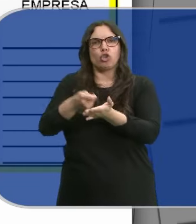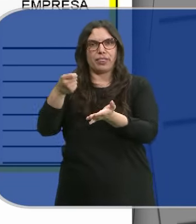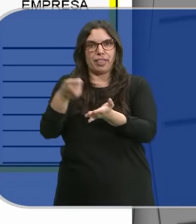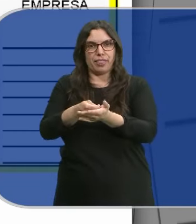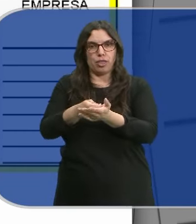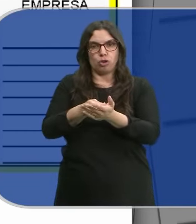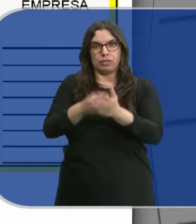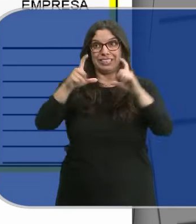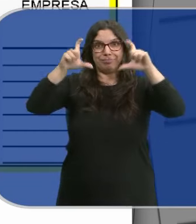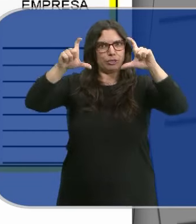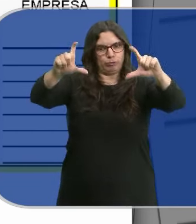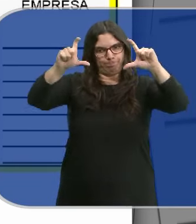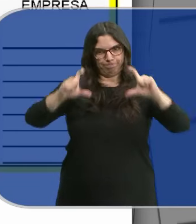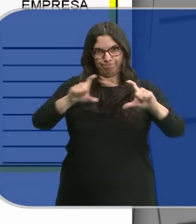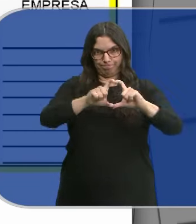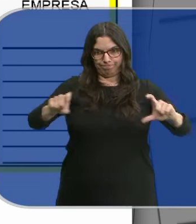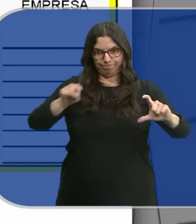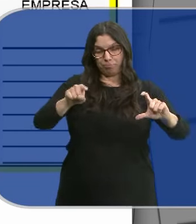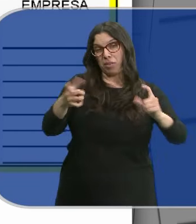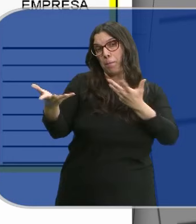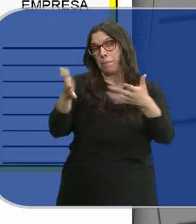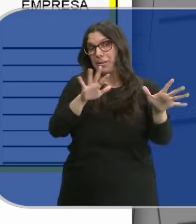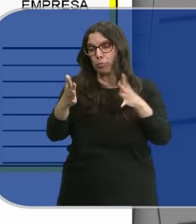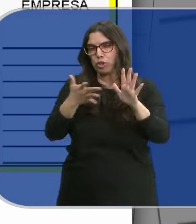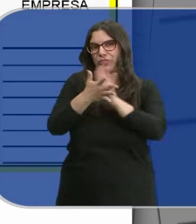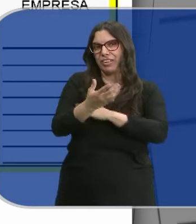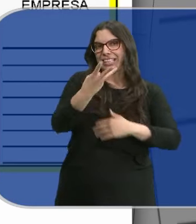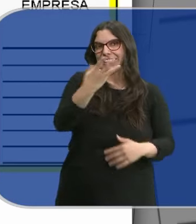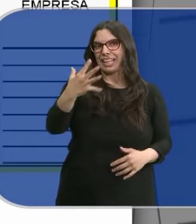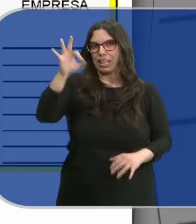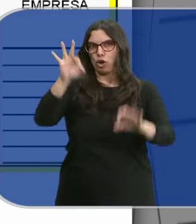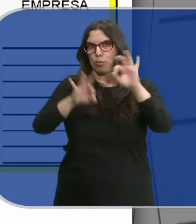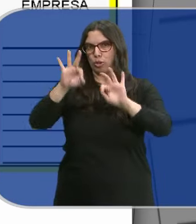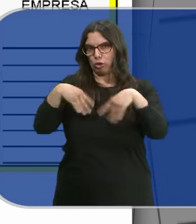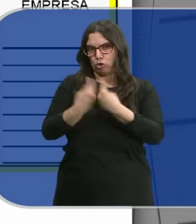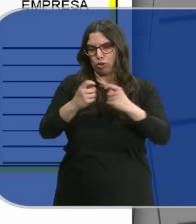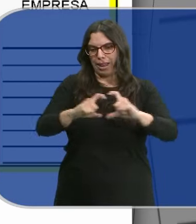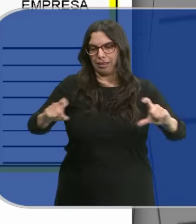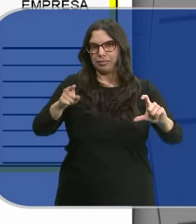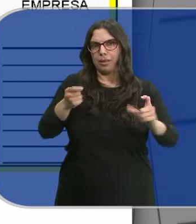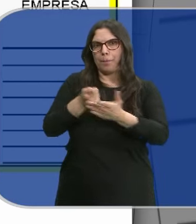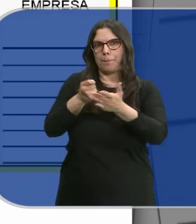en otro recuadro. Viene a suponer alrededor del 35% del total.